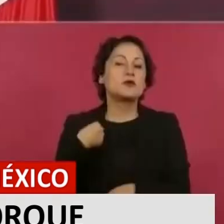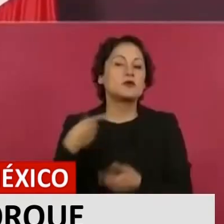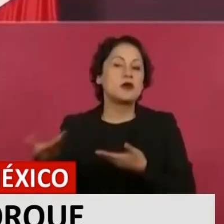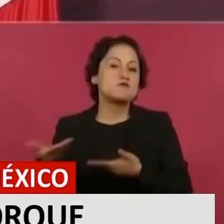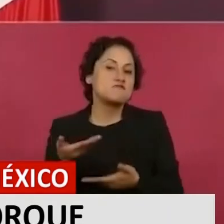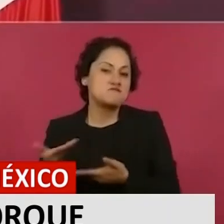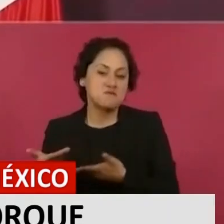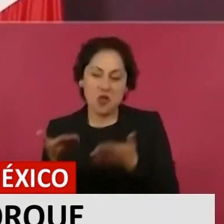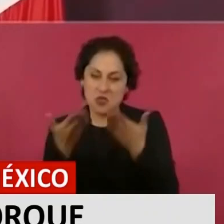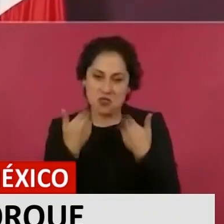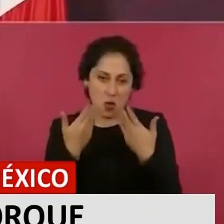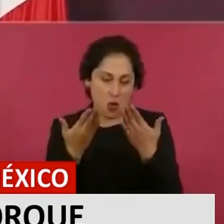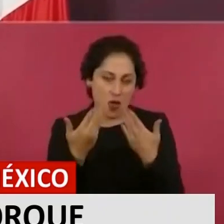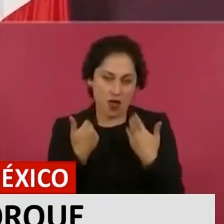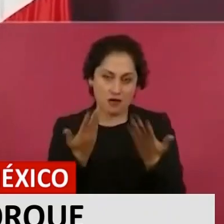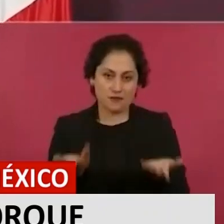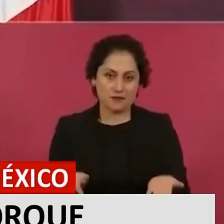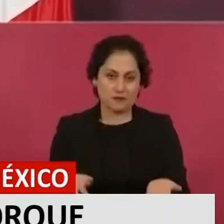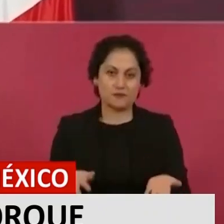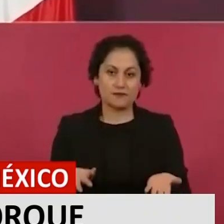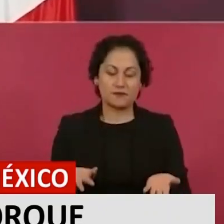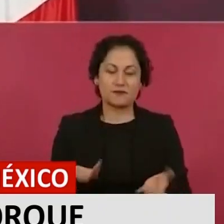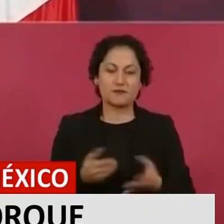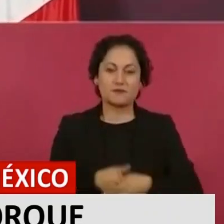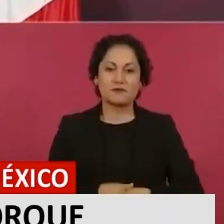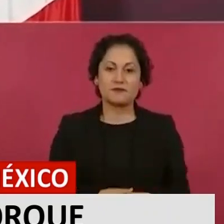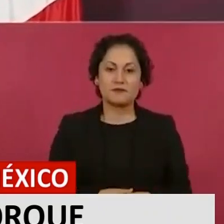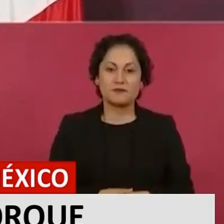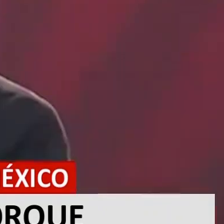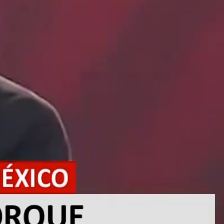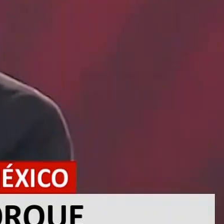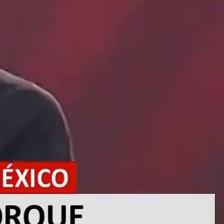Perú. Es para ver lo de